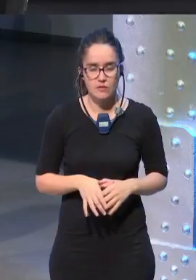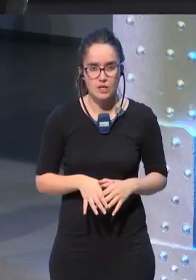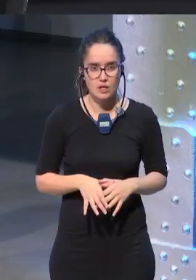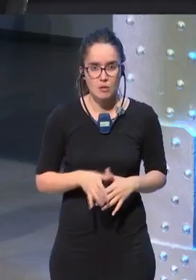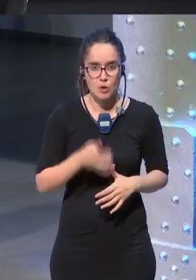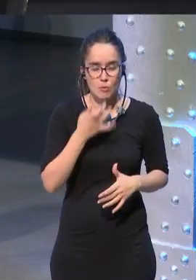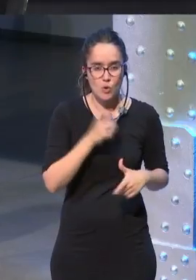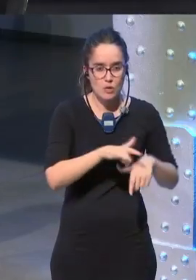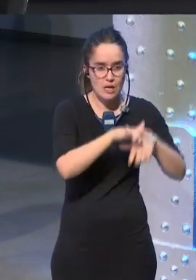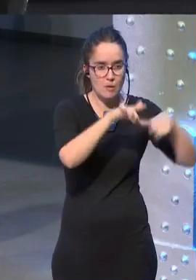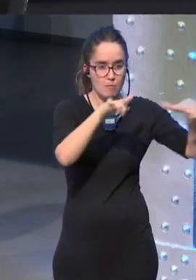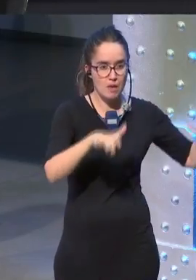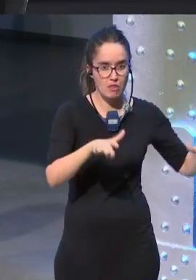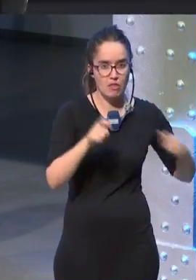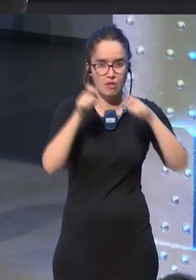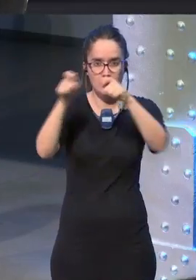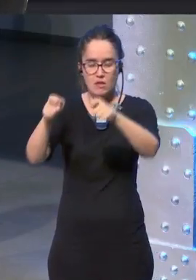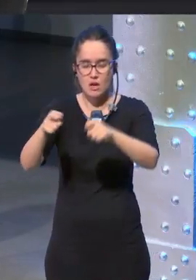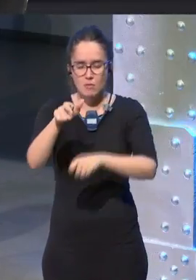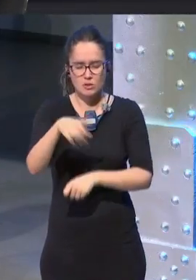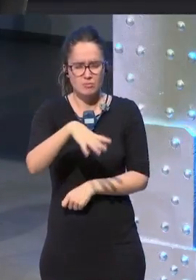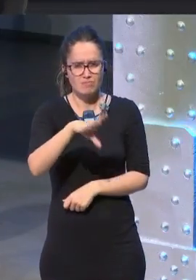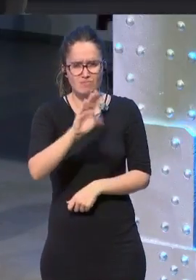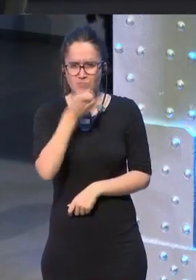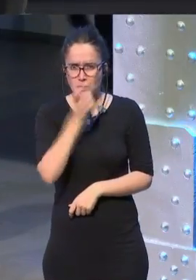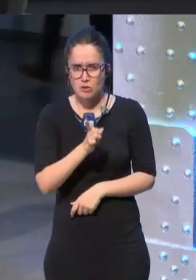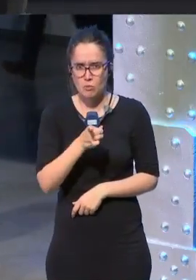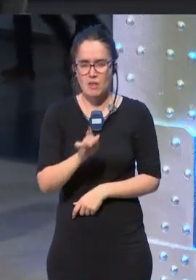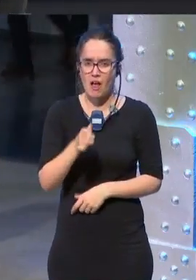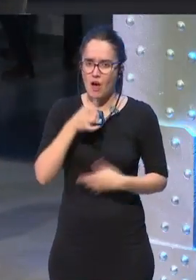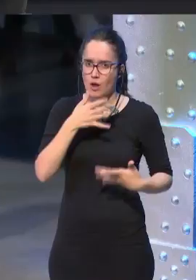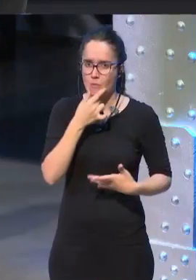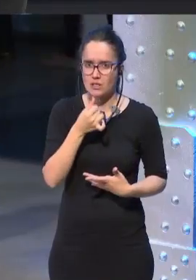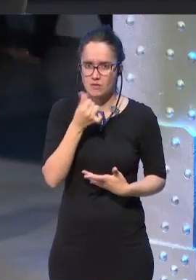pasar una planta a alguien, que puede ser mal interpretada por la persona que lo recibe.